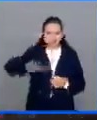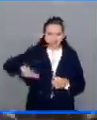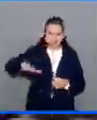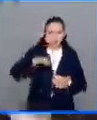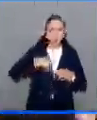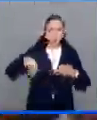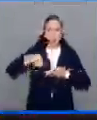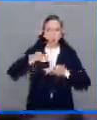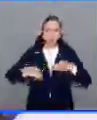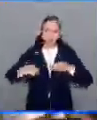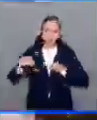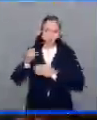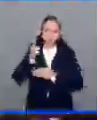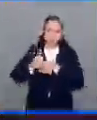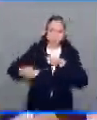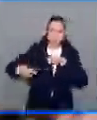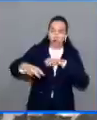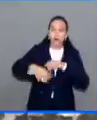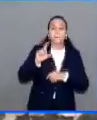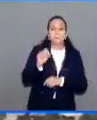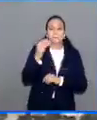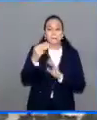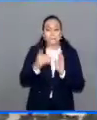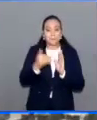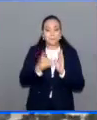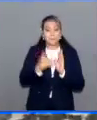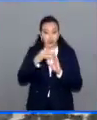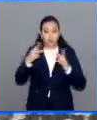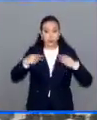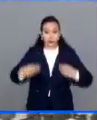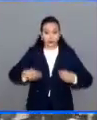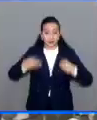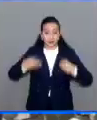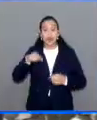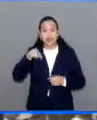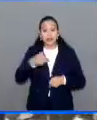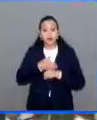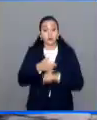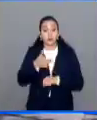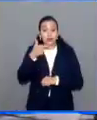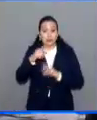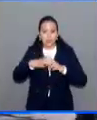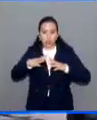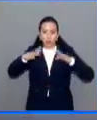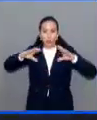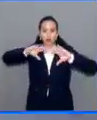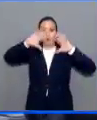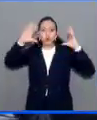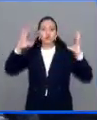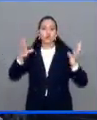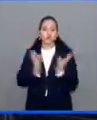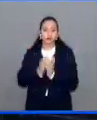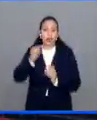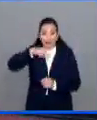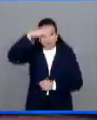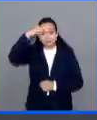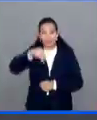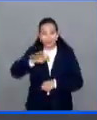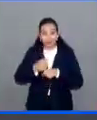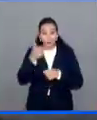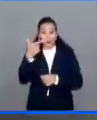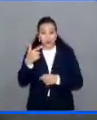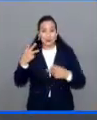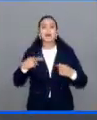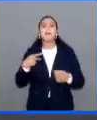casi 23 millones de pobladores, es la séptima más grande del planeta y que la congestión vehicular,